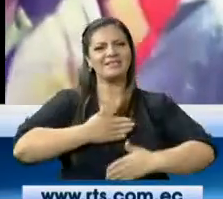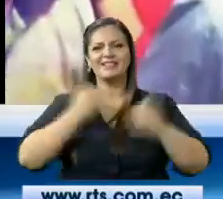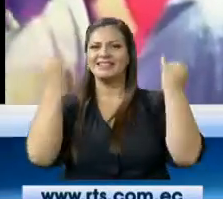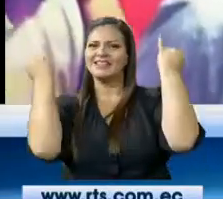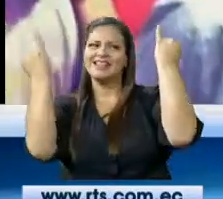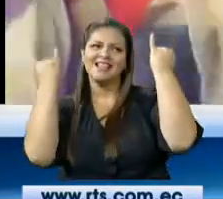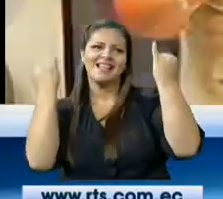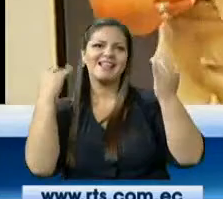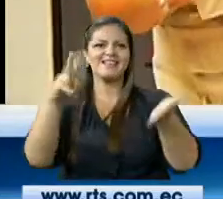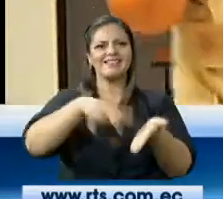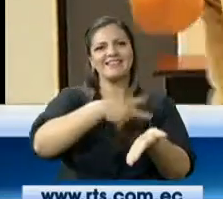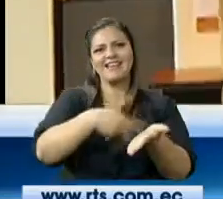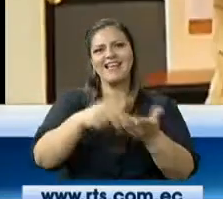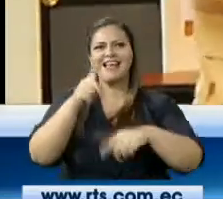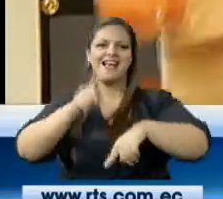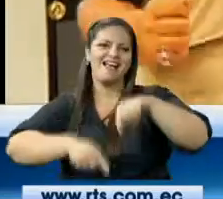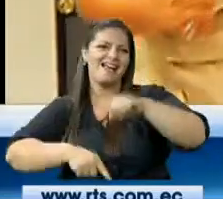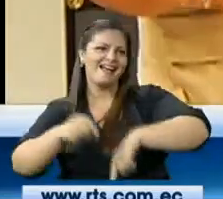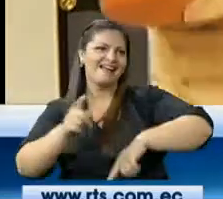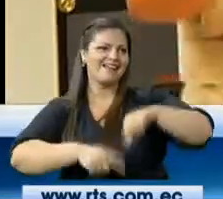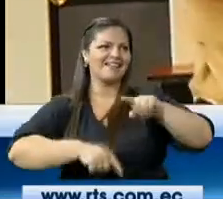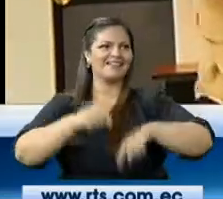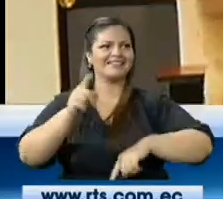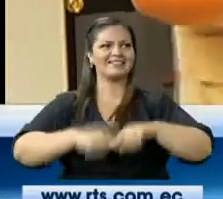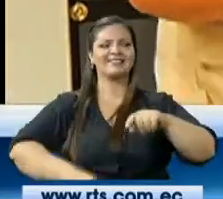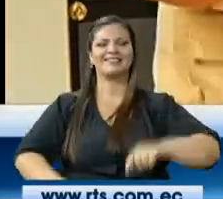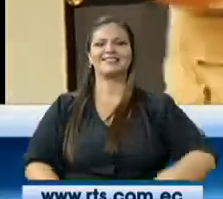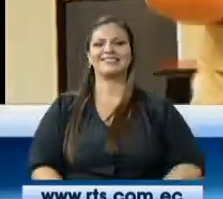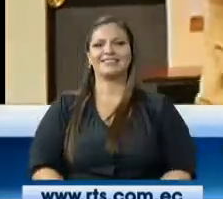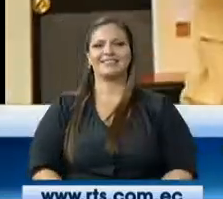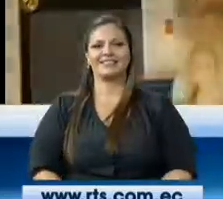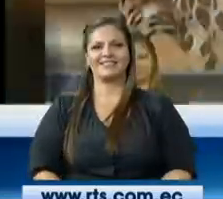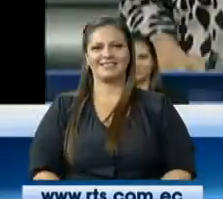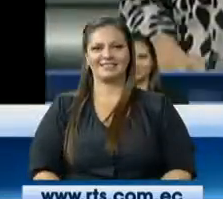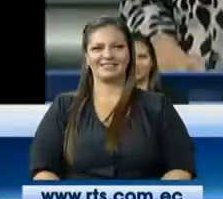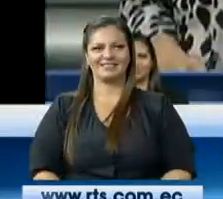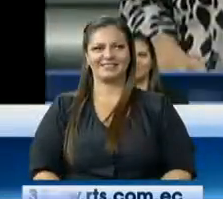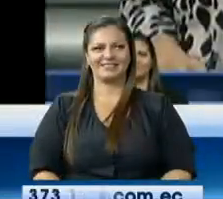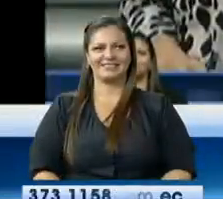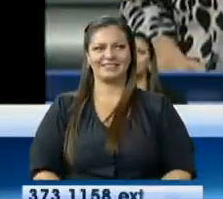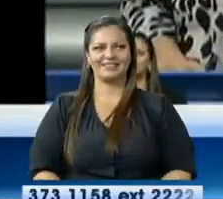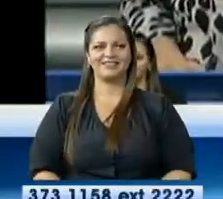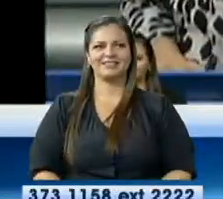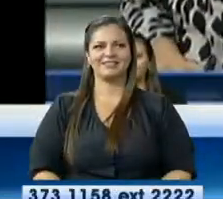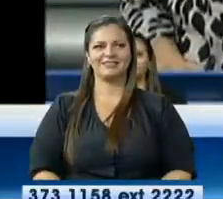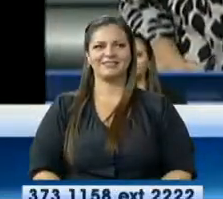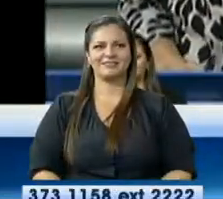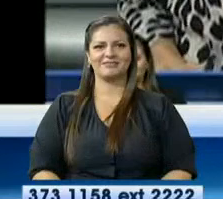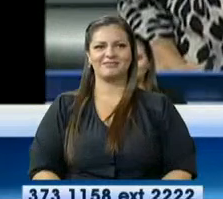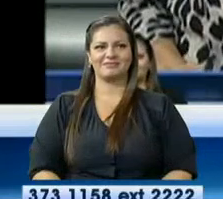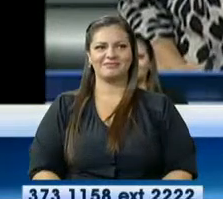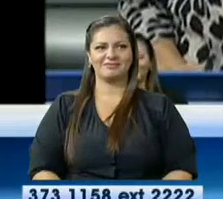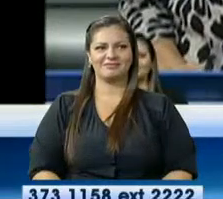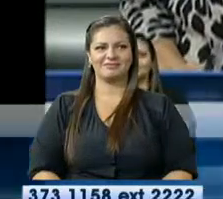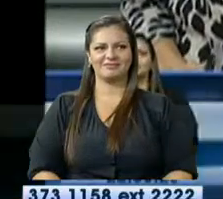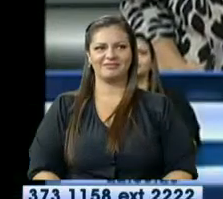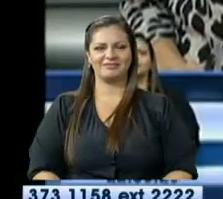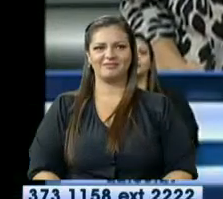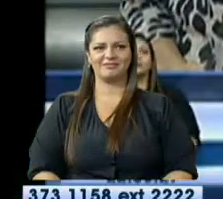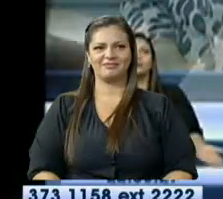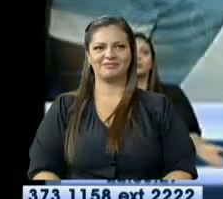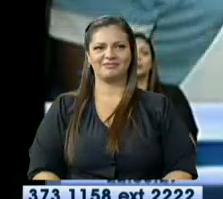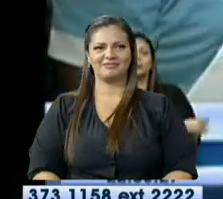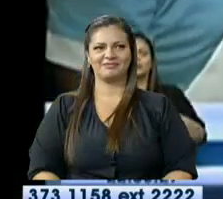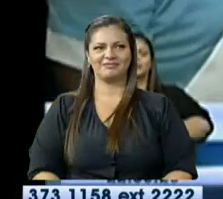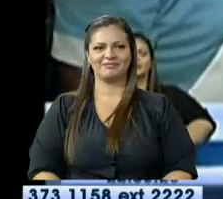relax entre amigos hasta la siguiente cobertura. Compañeros, así es, buenas noches, nosotros estamos acá en la Ciudadela.